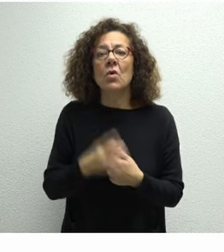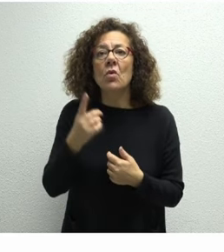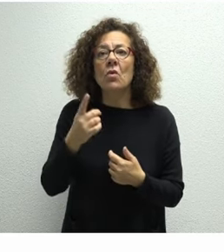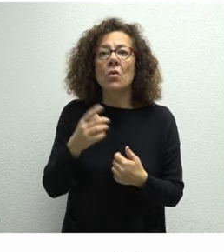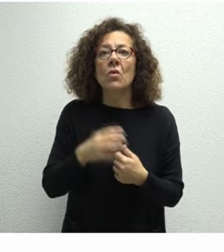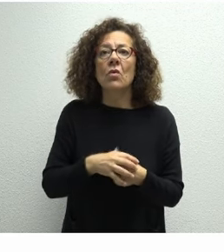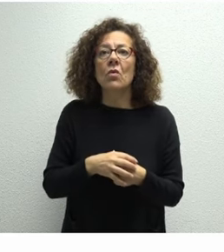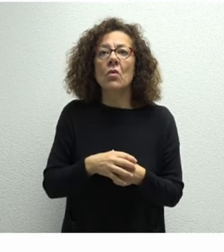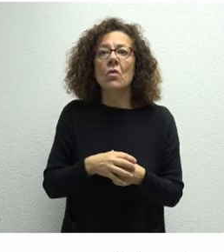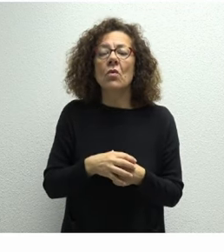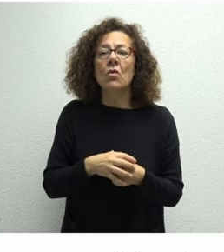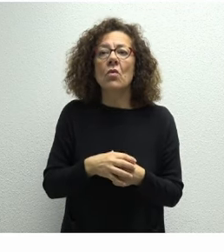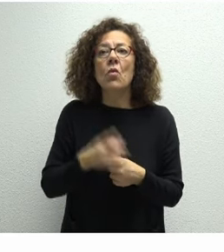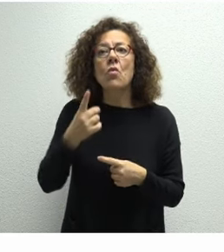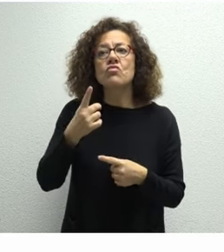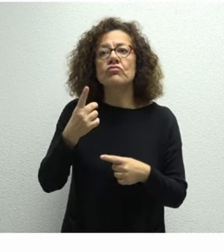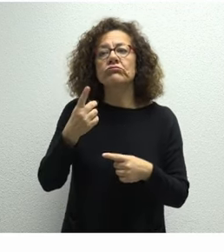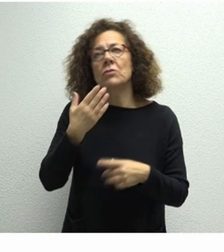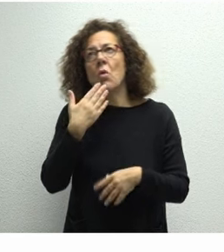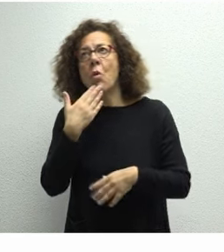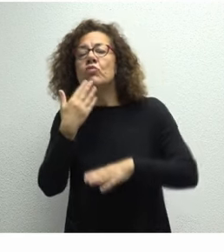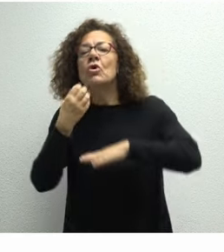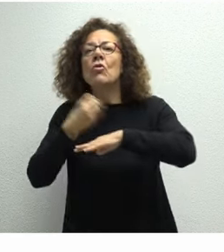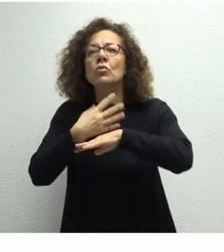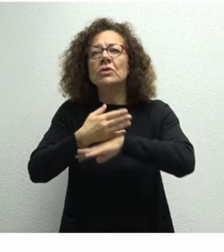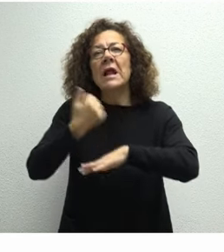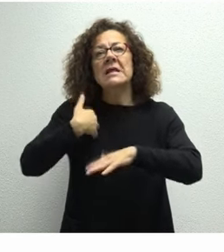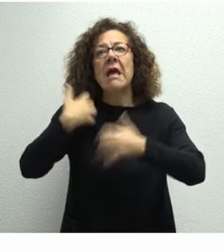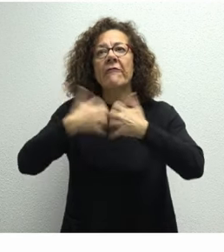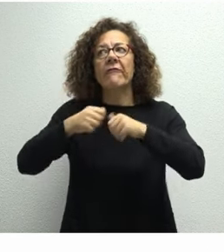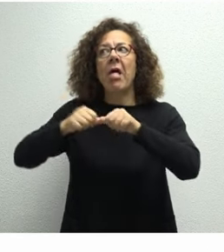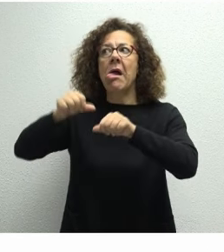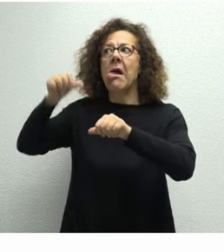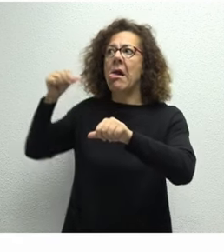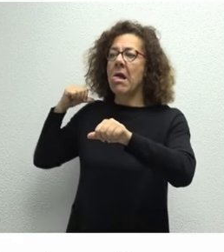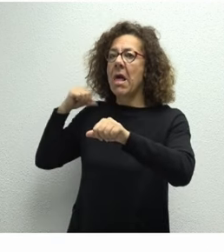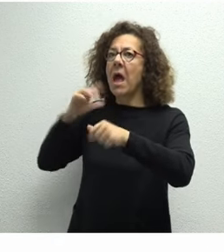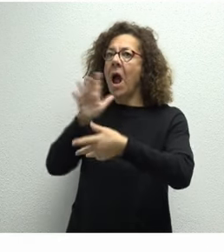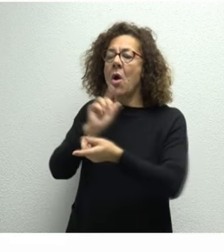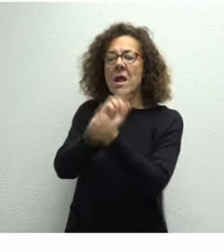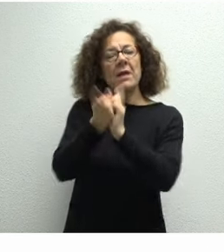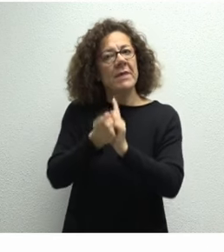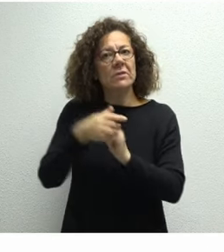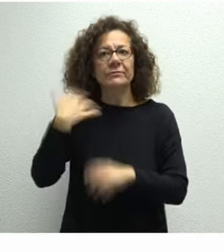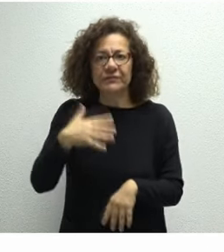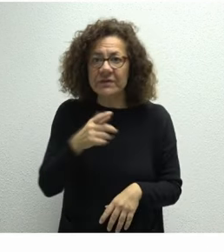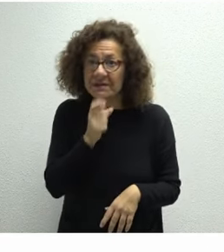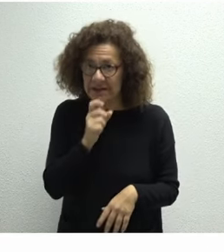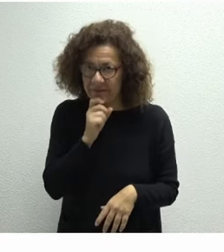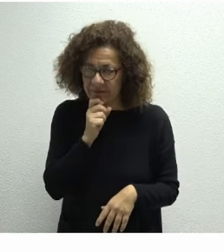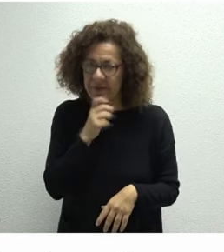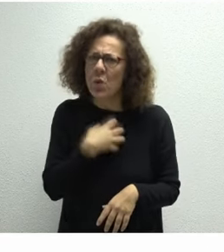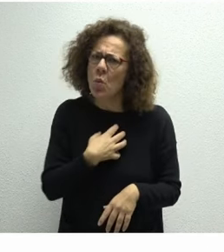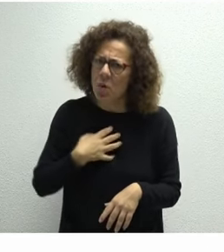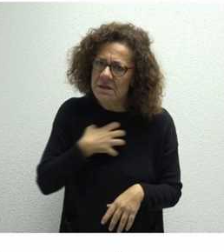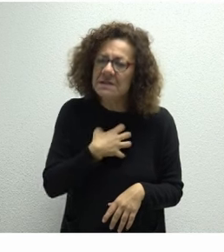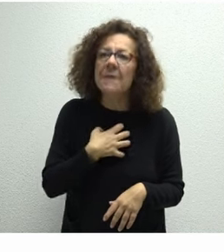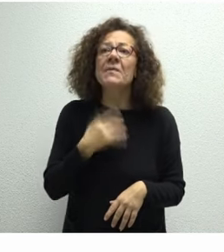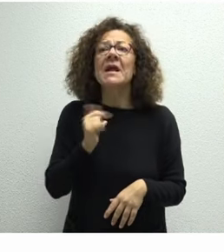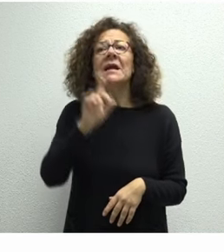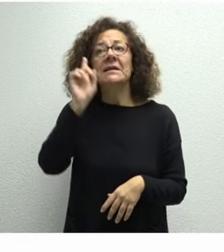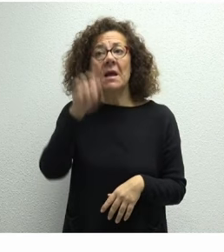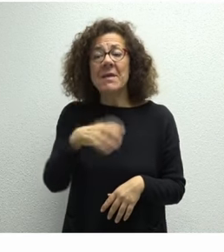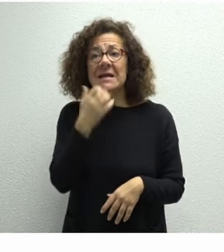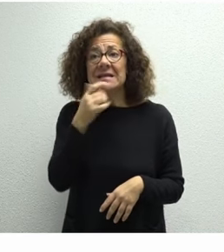tren que lleva en marcha años y años eh que en fin que que ahí está No sí y incluso